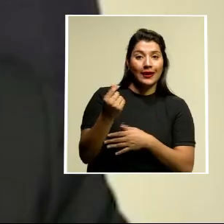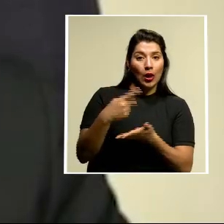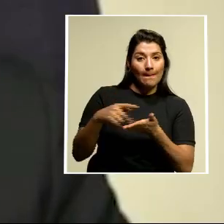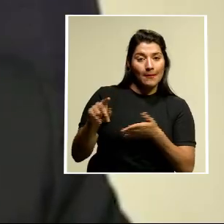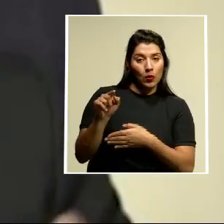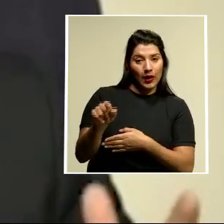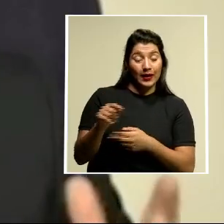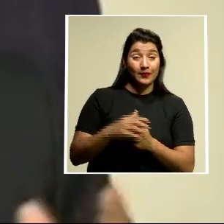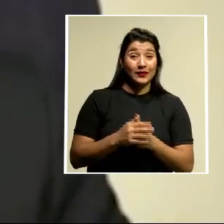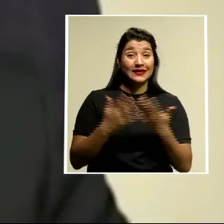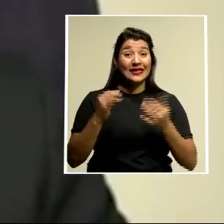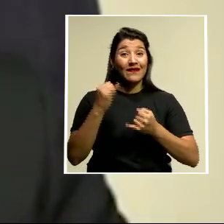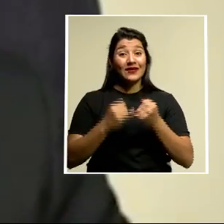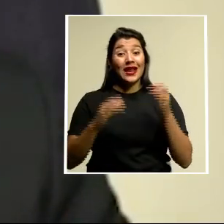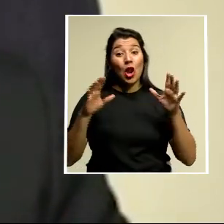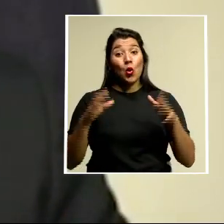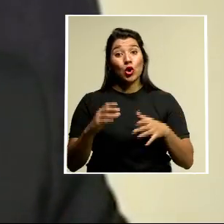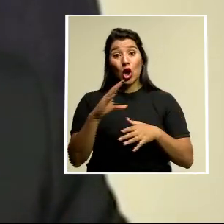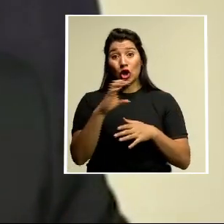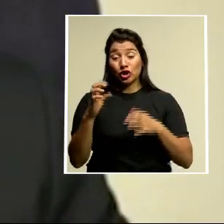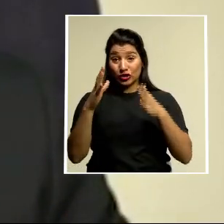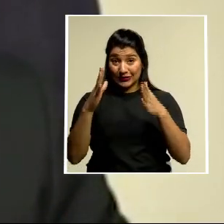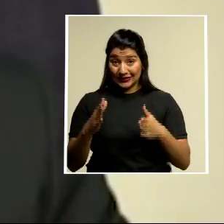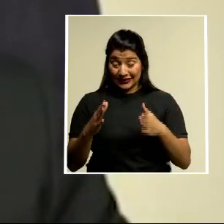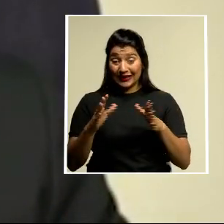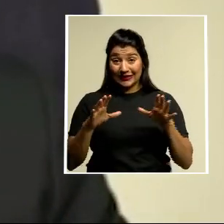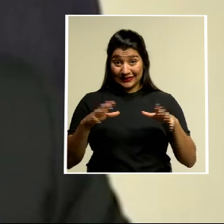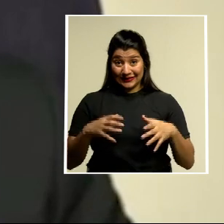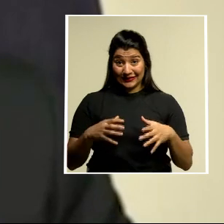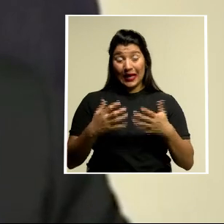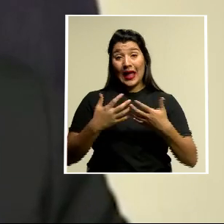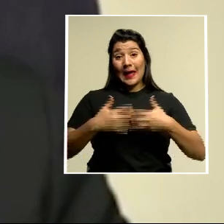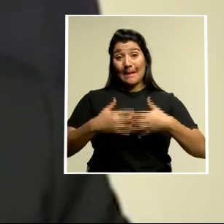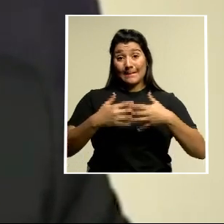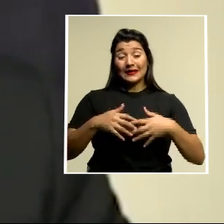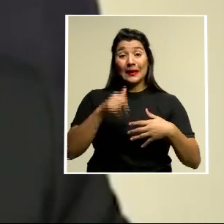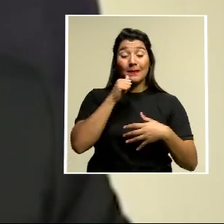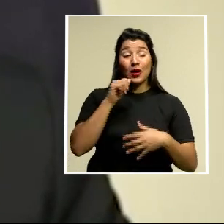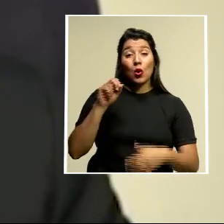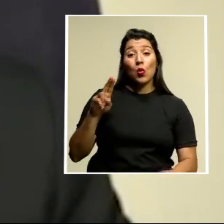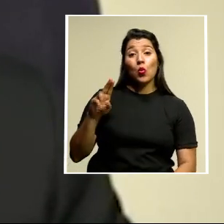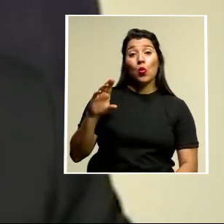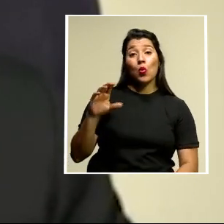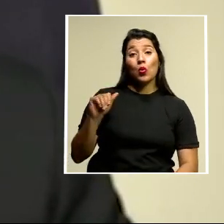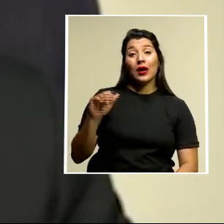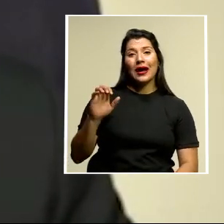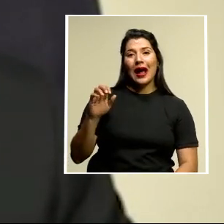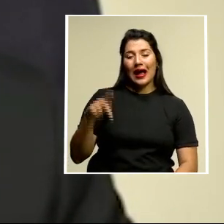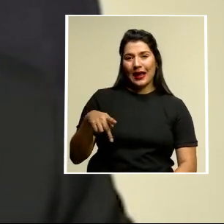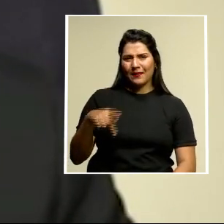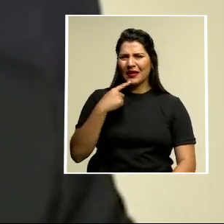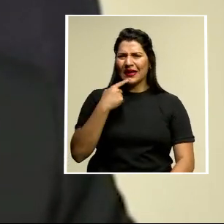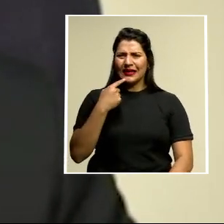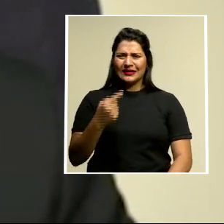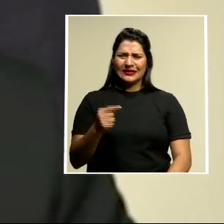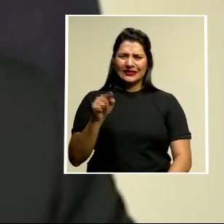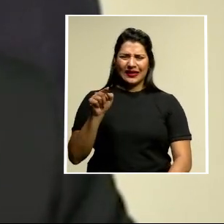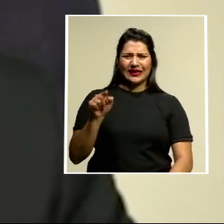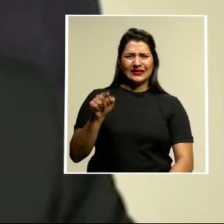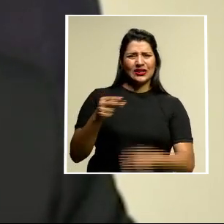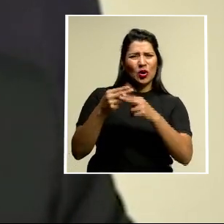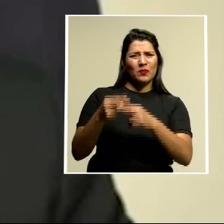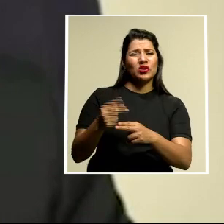se perfecciona el acto de nombramiento. Entonces me parece a mí que es absolutamente nulo y además no puede ser ejecutado. Bolio